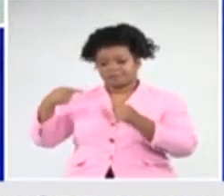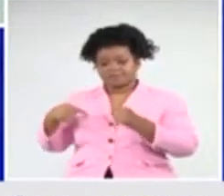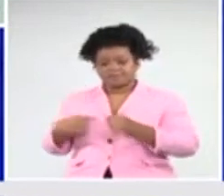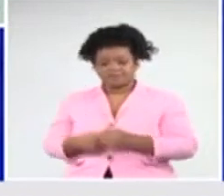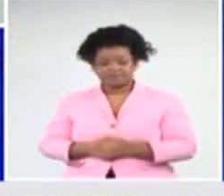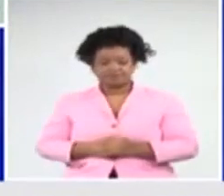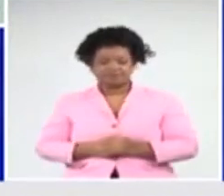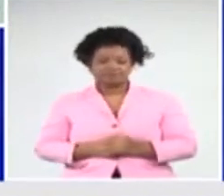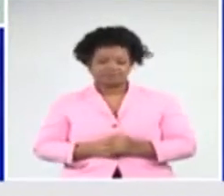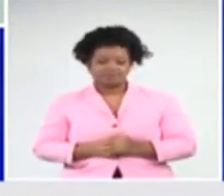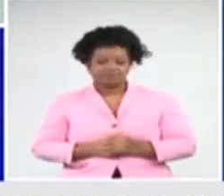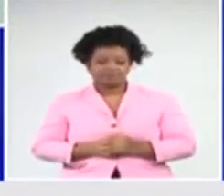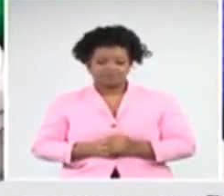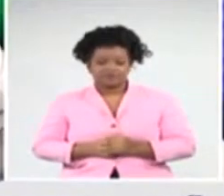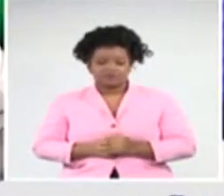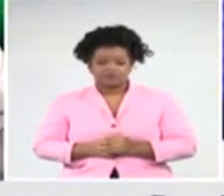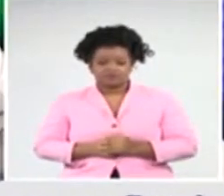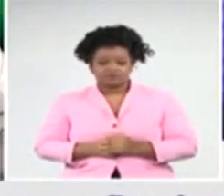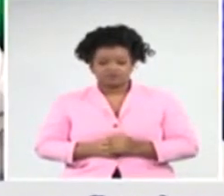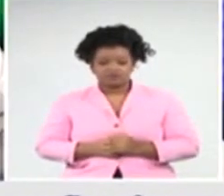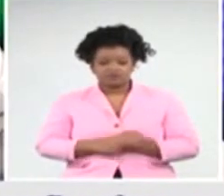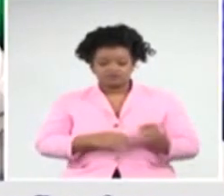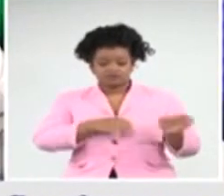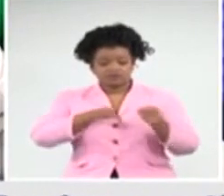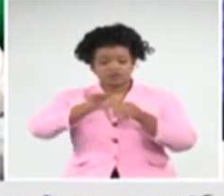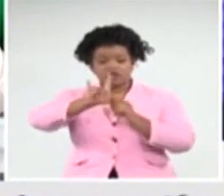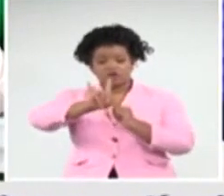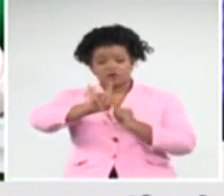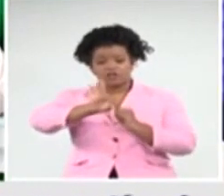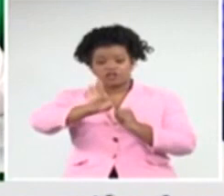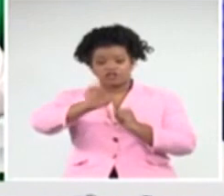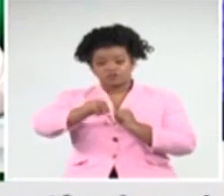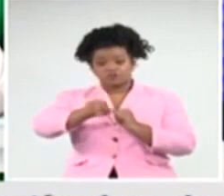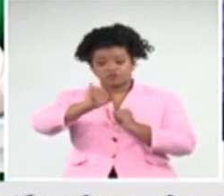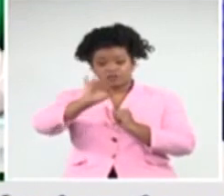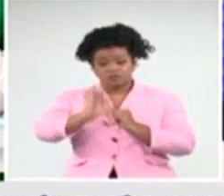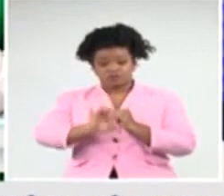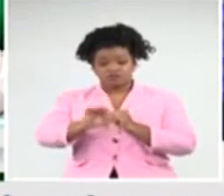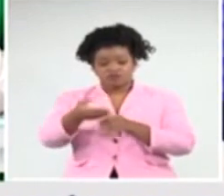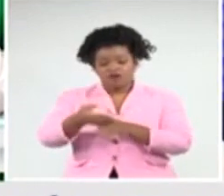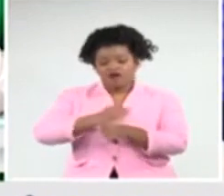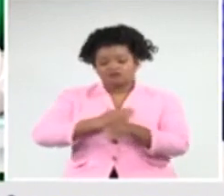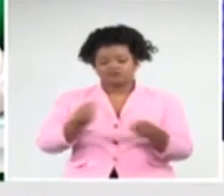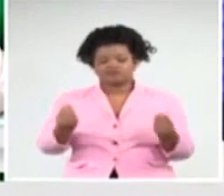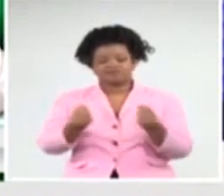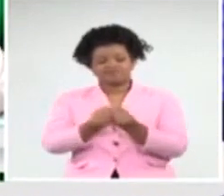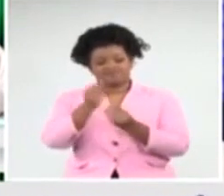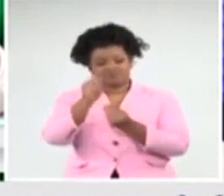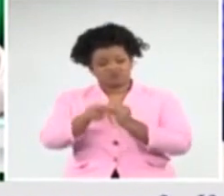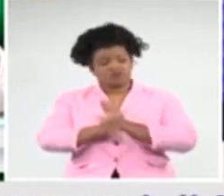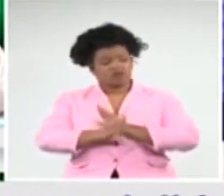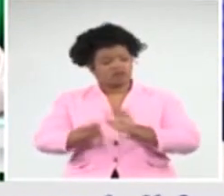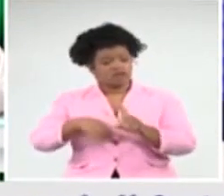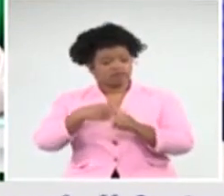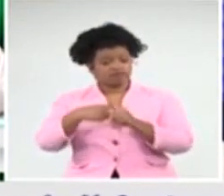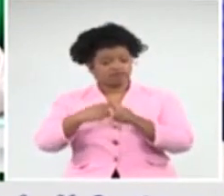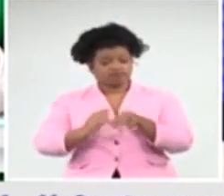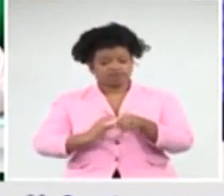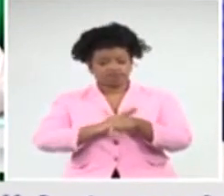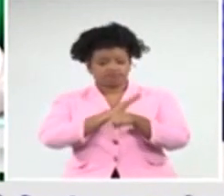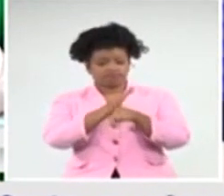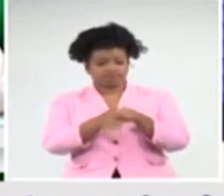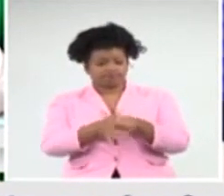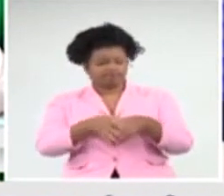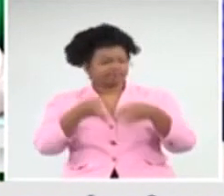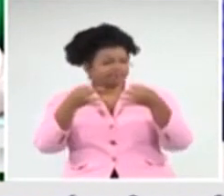El 98,6% contactos de casos confirmados ya previamente, realmente